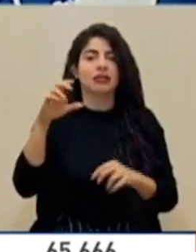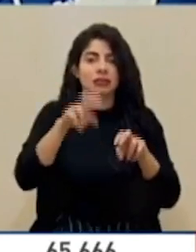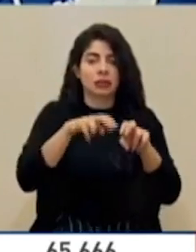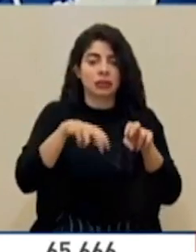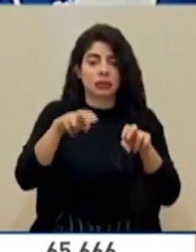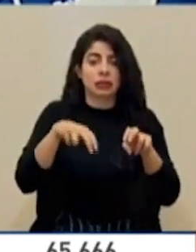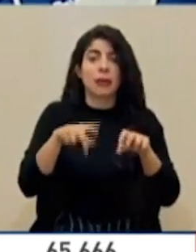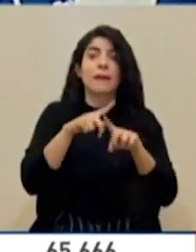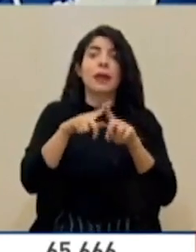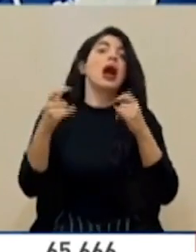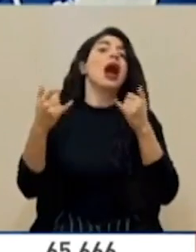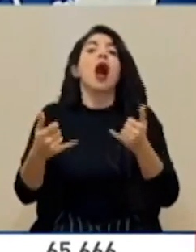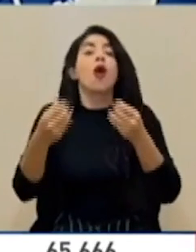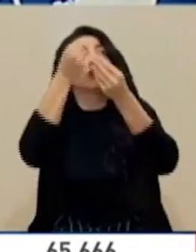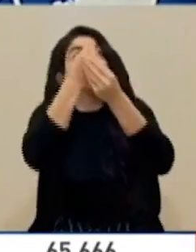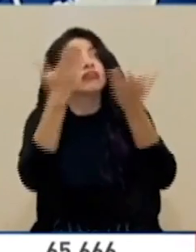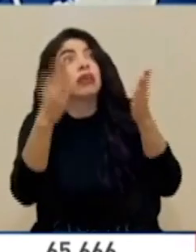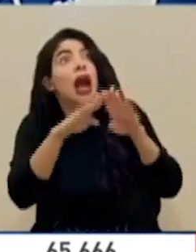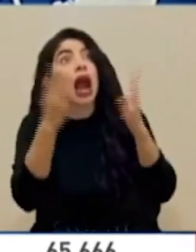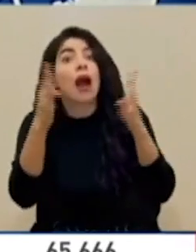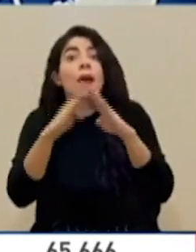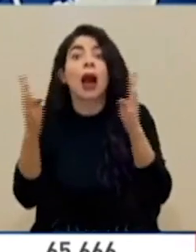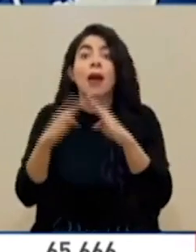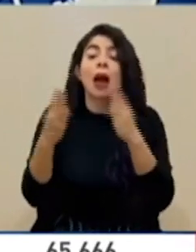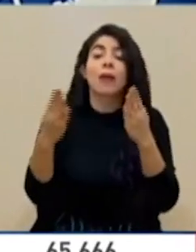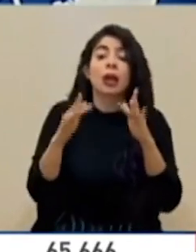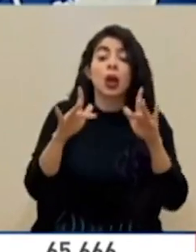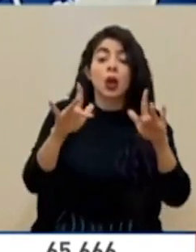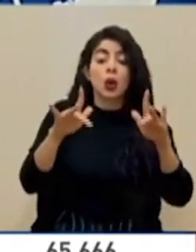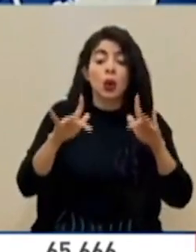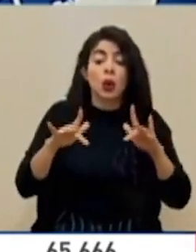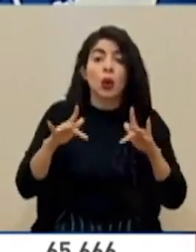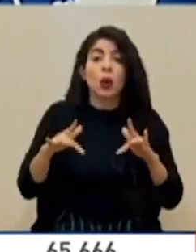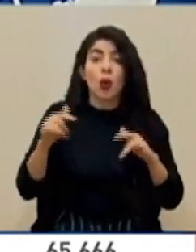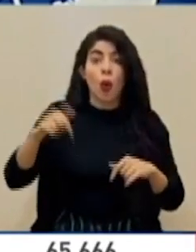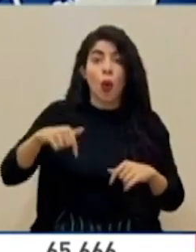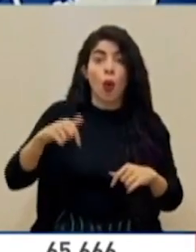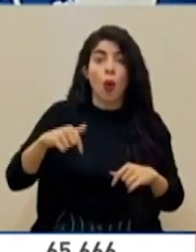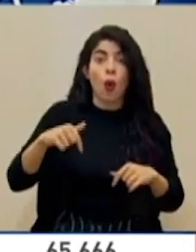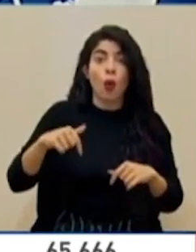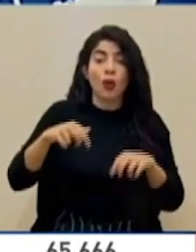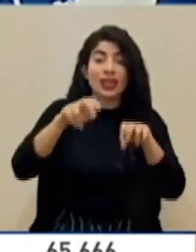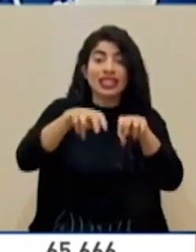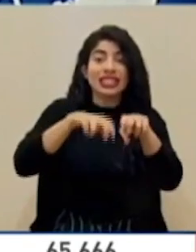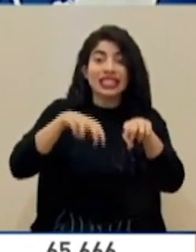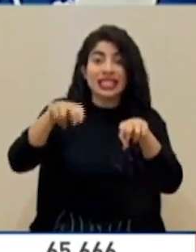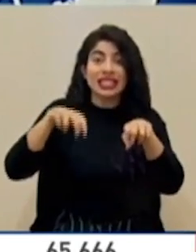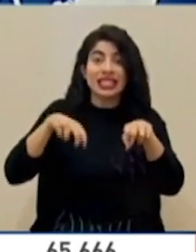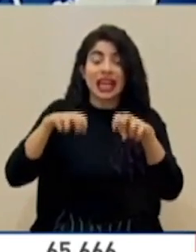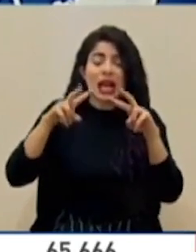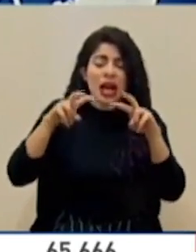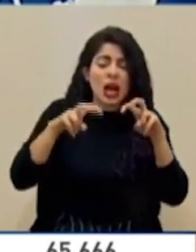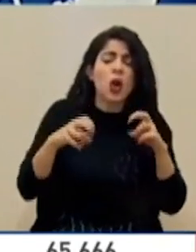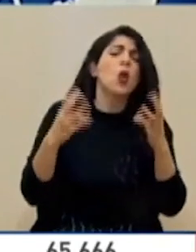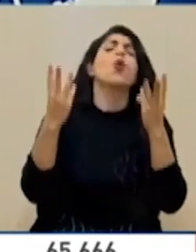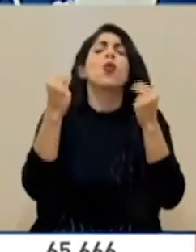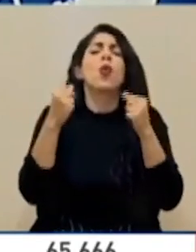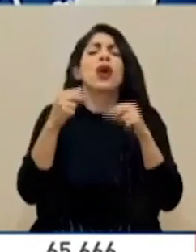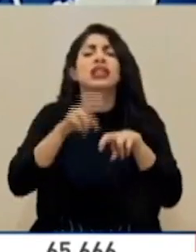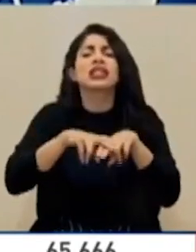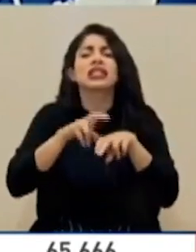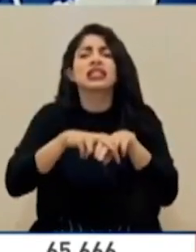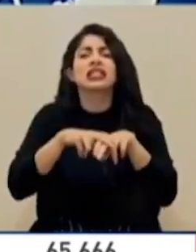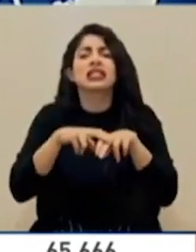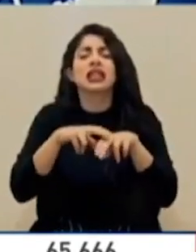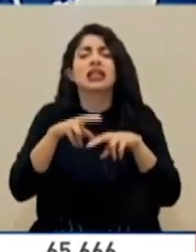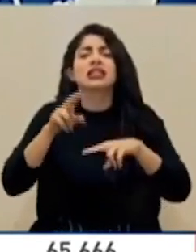que hemos hecho graduales de reapertura de nuestras fronteras internacionales, el día de hoy revisamos cuál es la cantidad de asientos disponibles